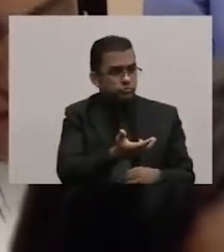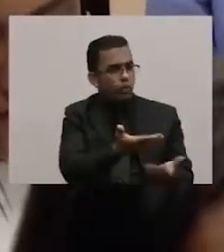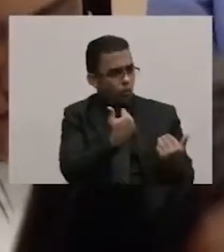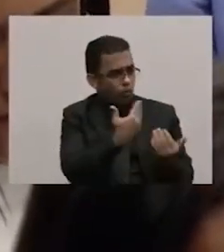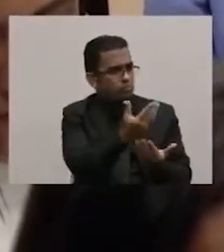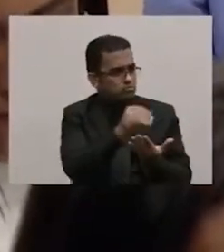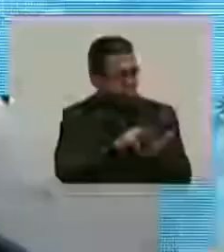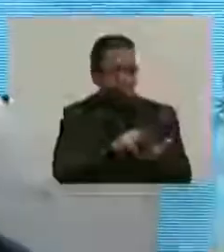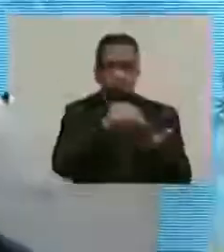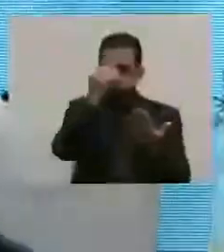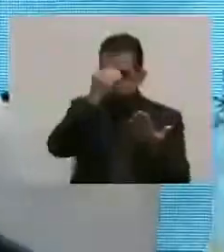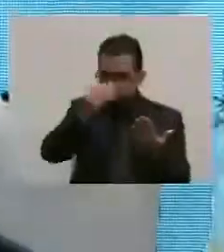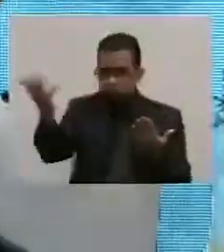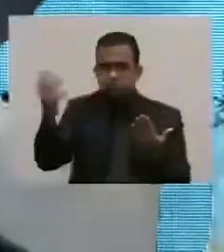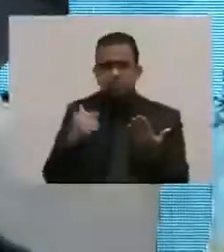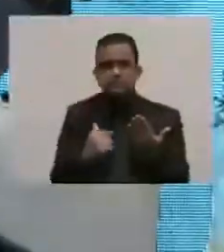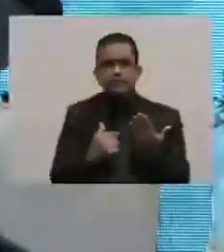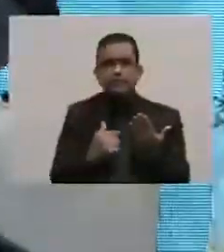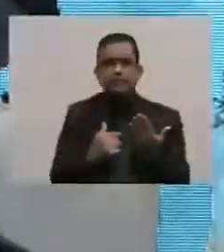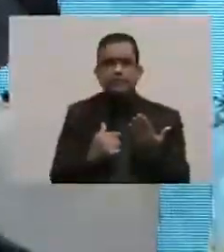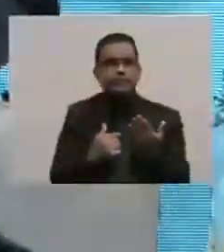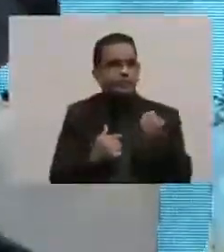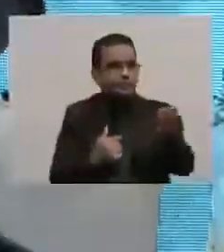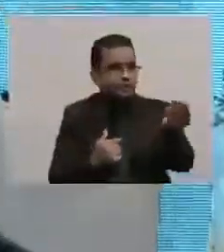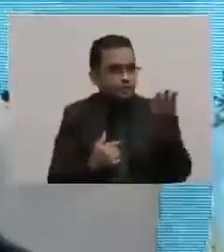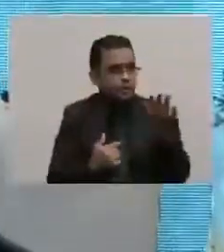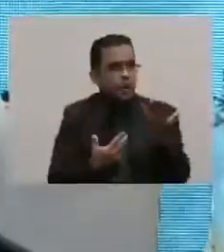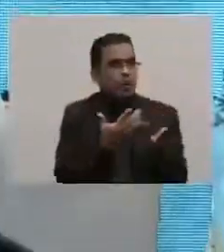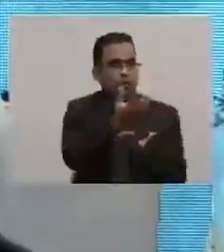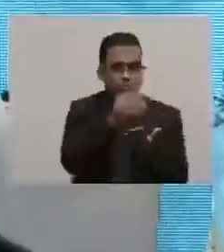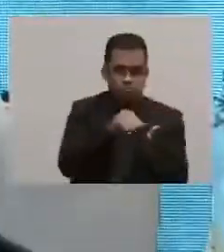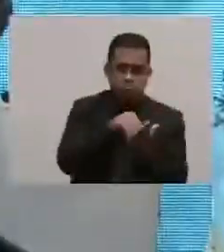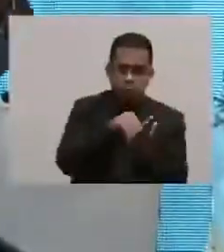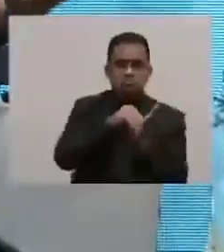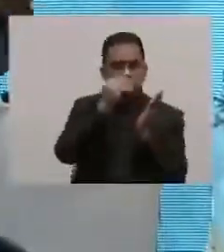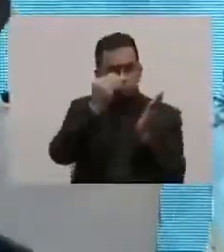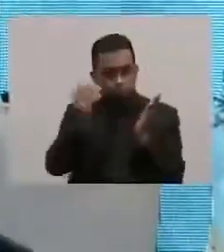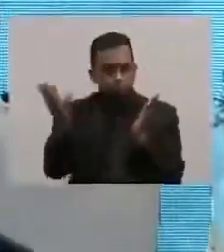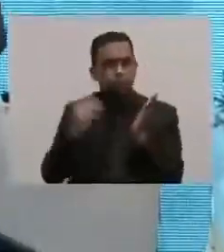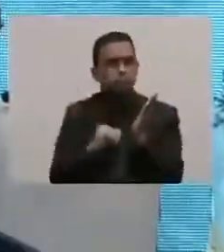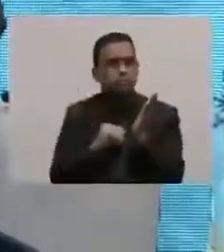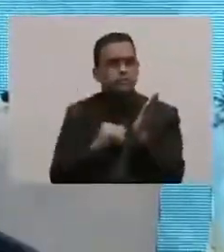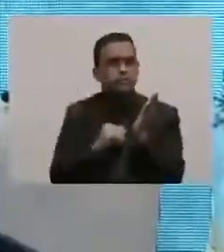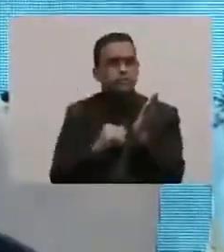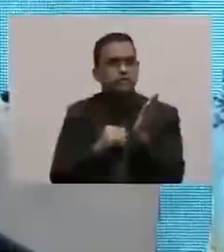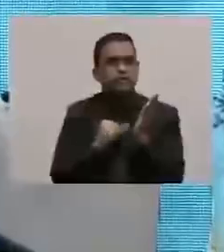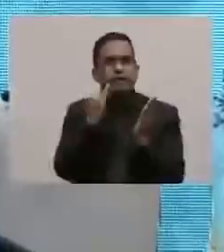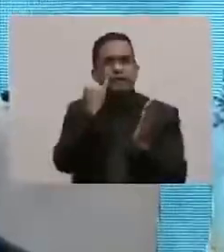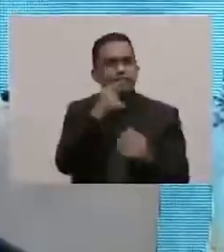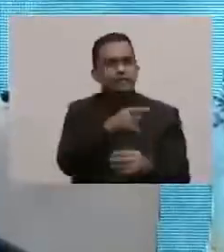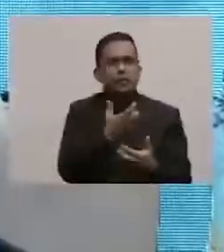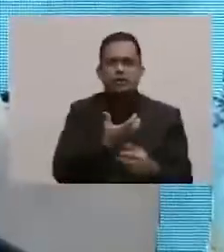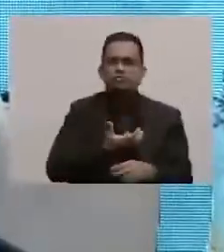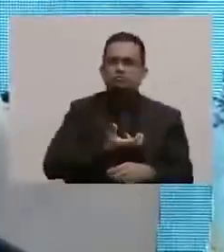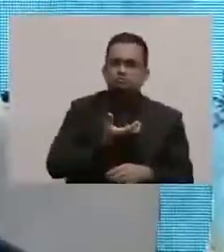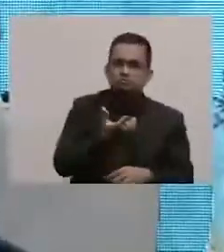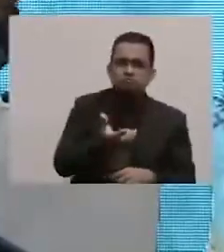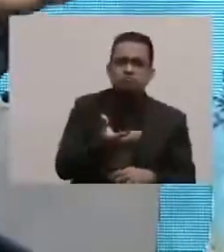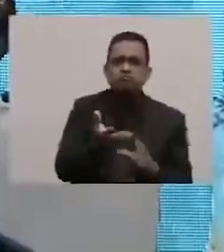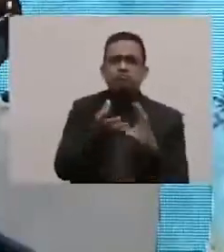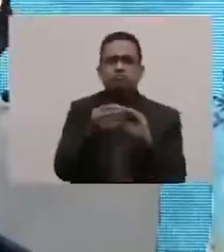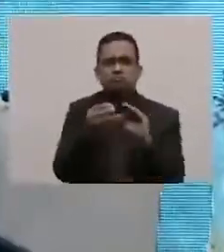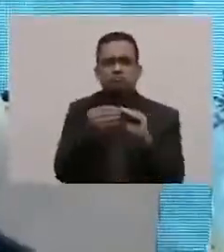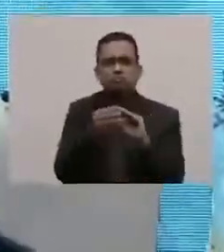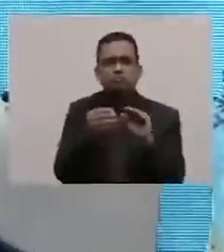convertirse en la voz del sin voz, es ofrecerle la posibilidad de que se expresen aquellas personas